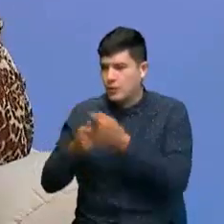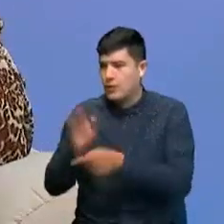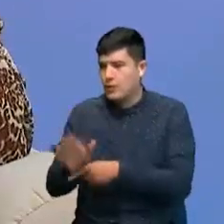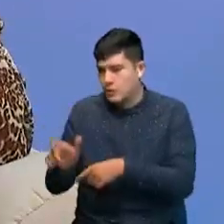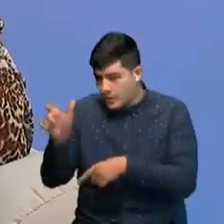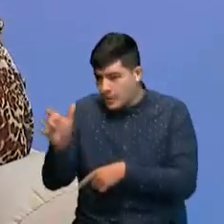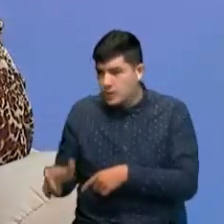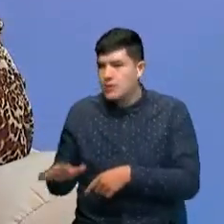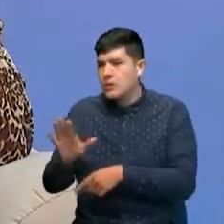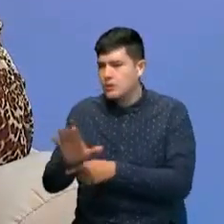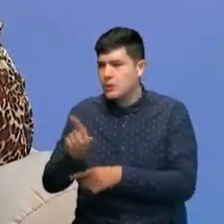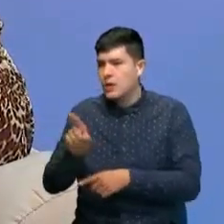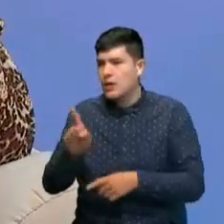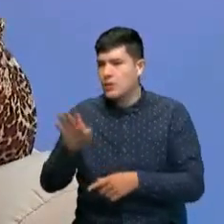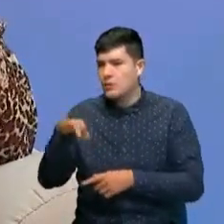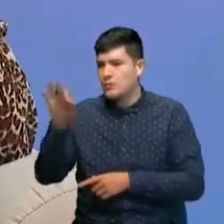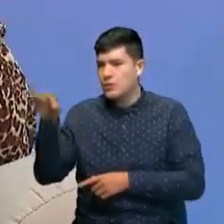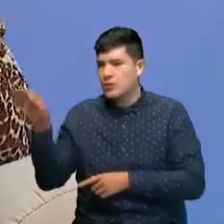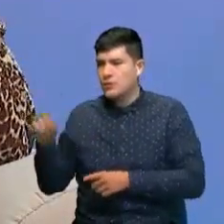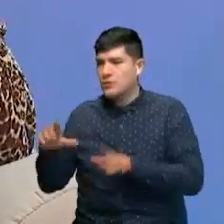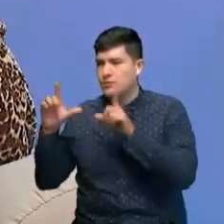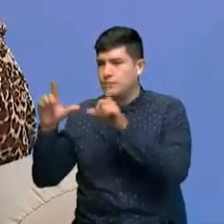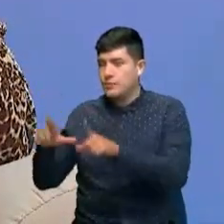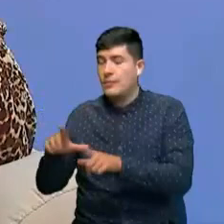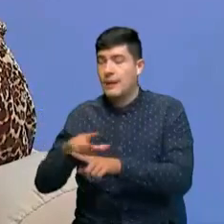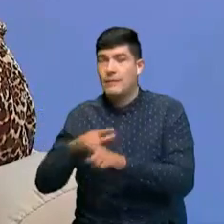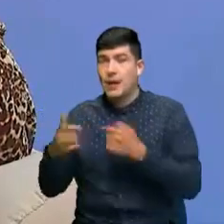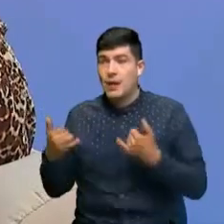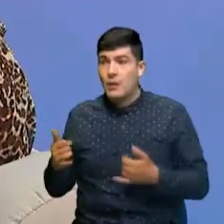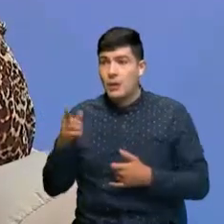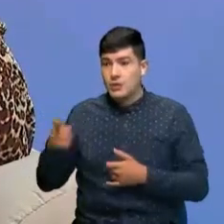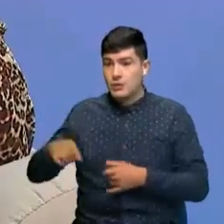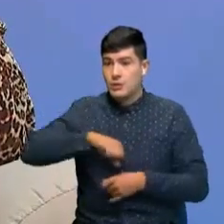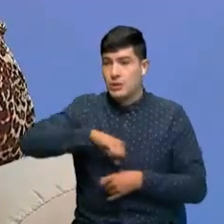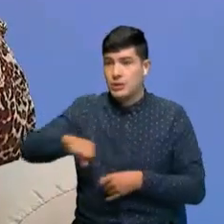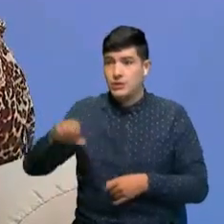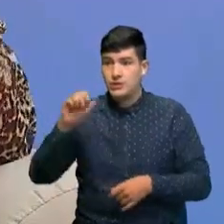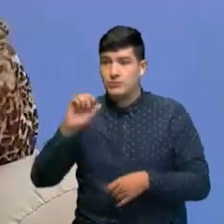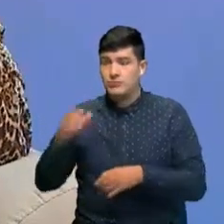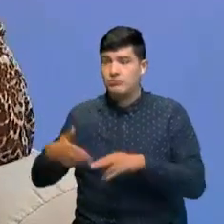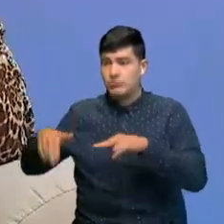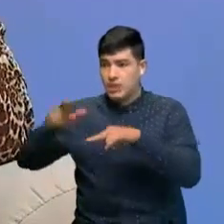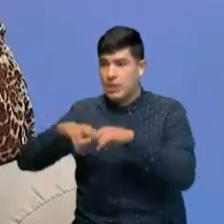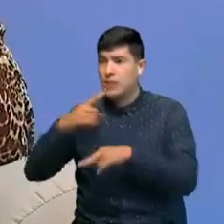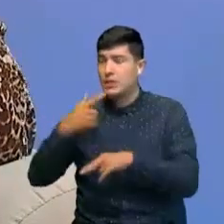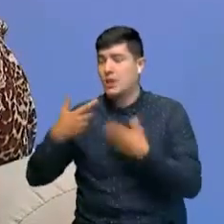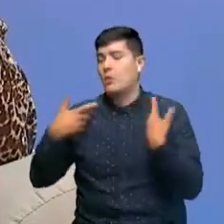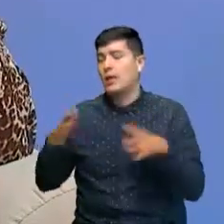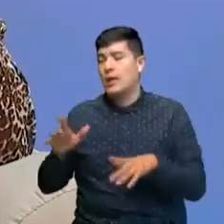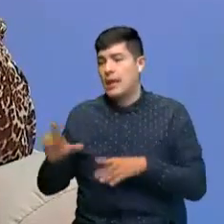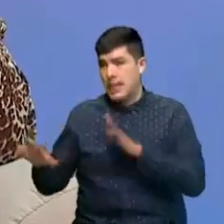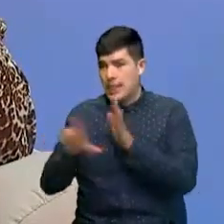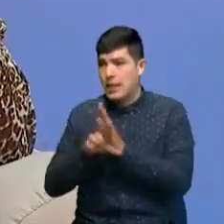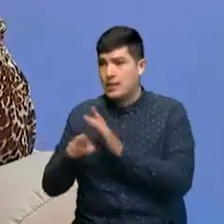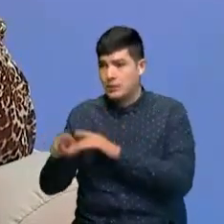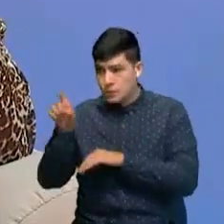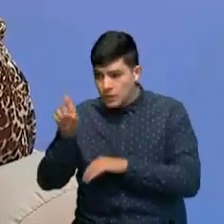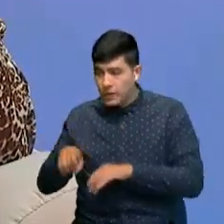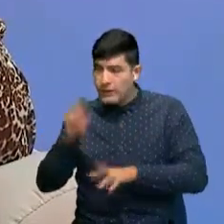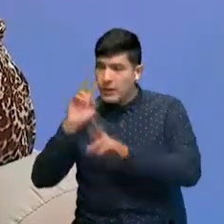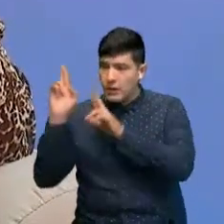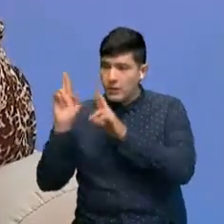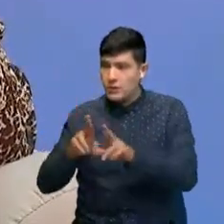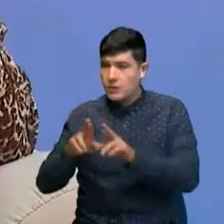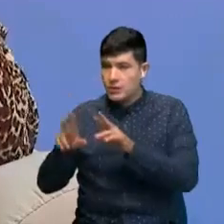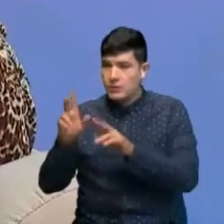afiliado, que es el 14%. Pero para que tenga derecho a estos incrementos, recordemos que no es cualquier ley la que tiene que reconocerle